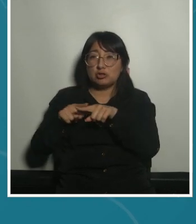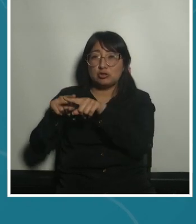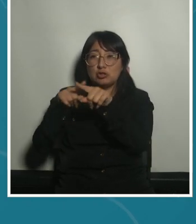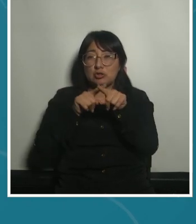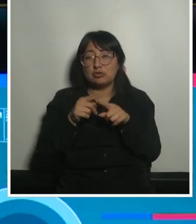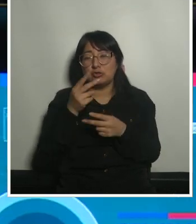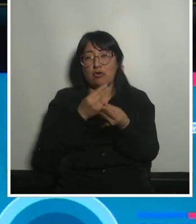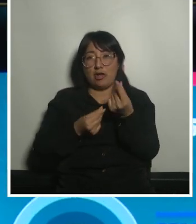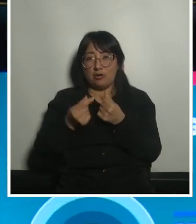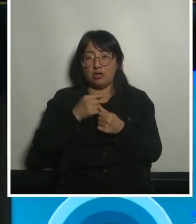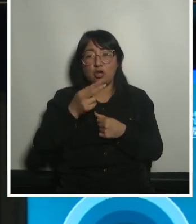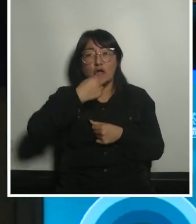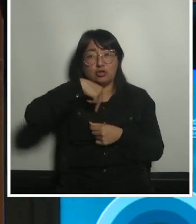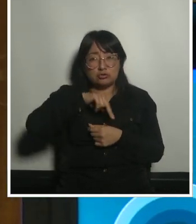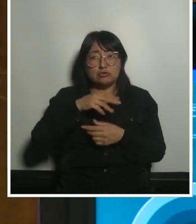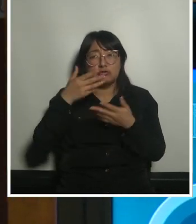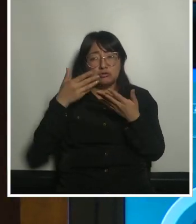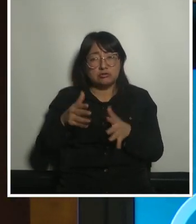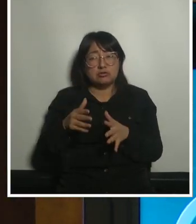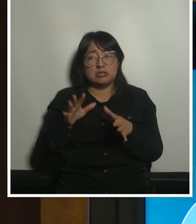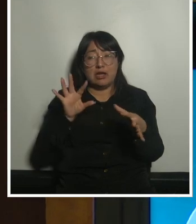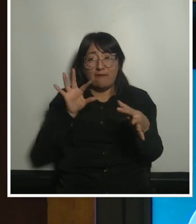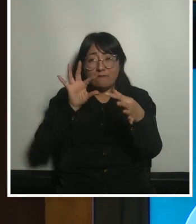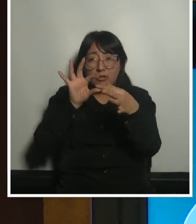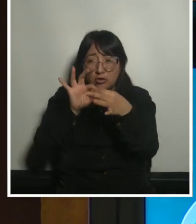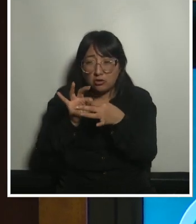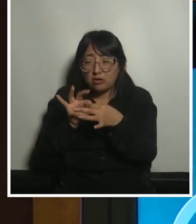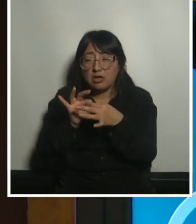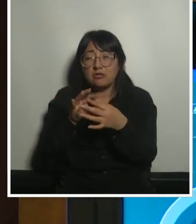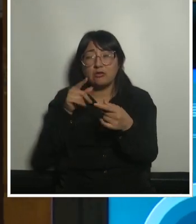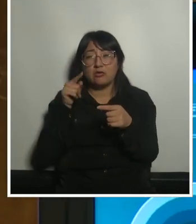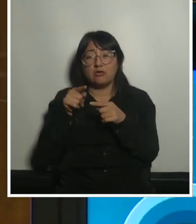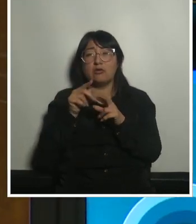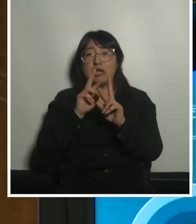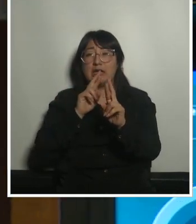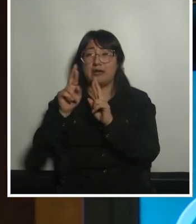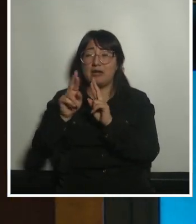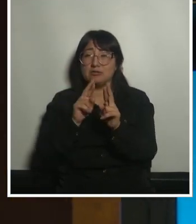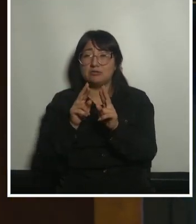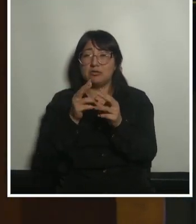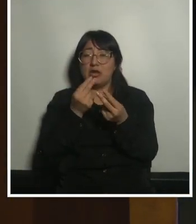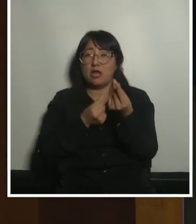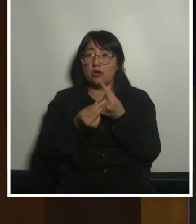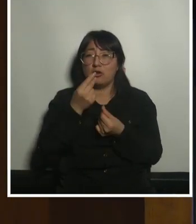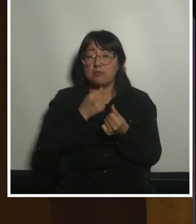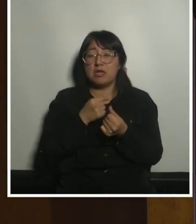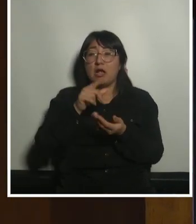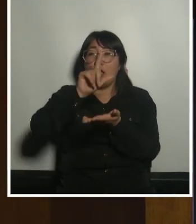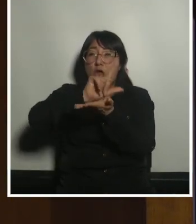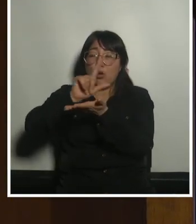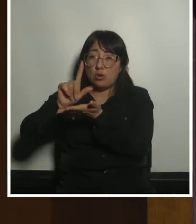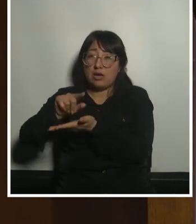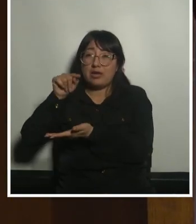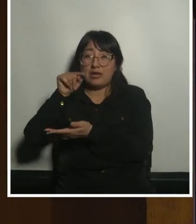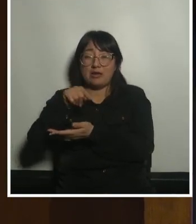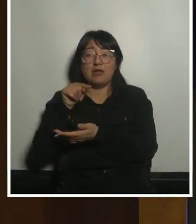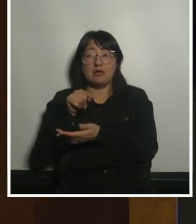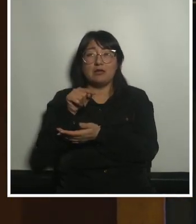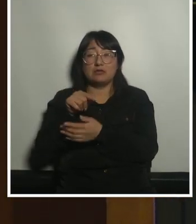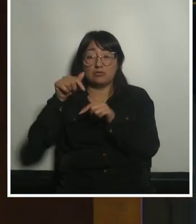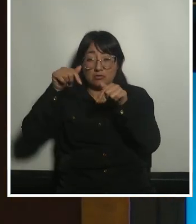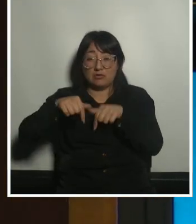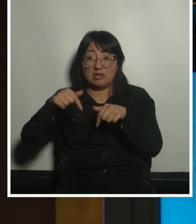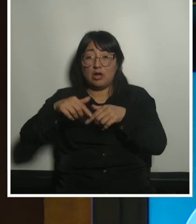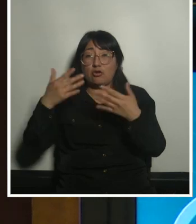cual nosotros nos hemos ido vinculando con nuestras actividades económicas. Entonces, esas zonas de interfase también es un criterio de deslinde que se está hoy en